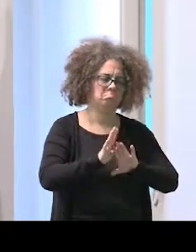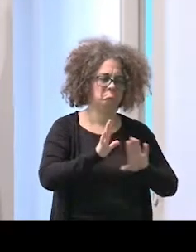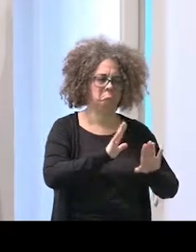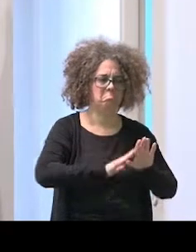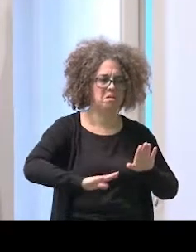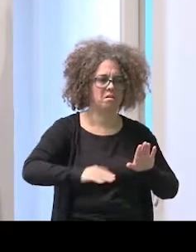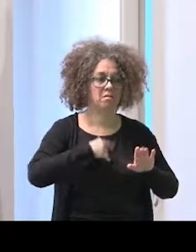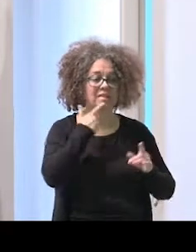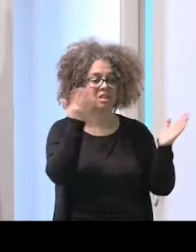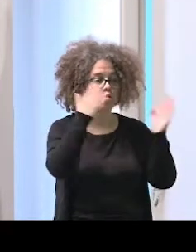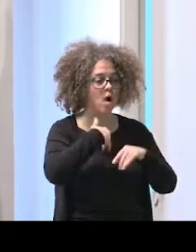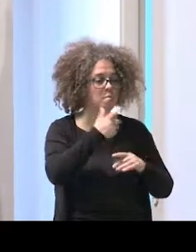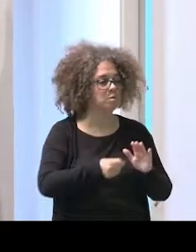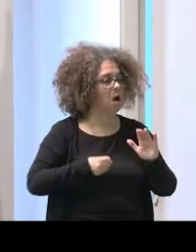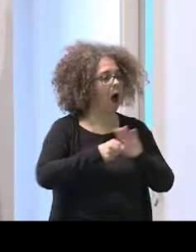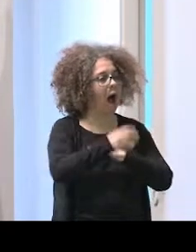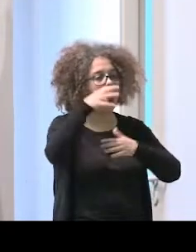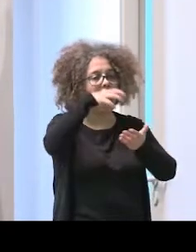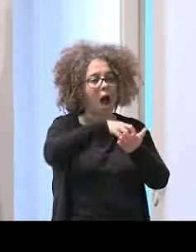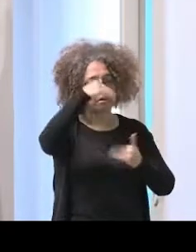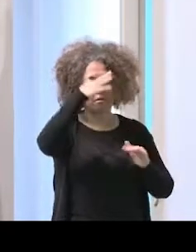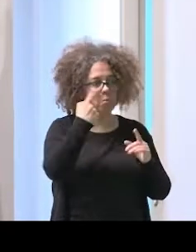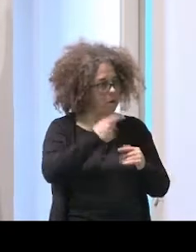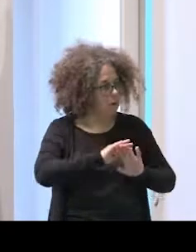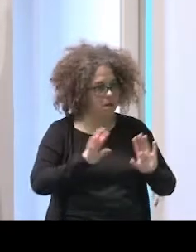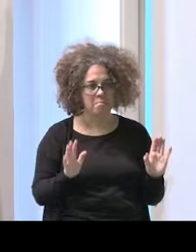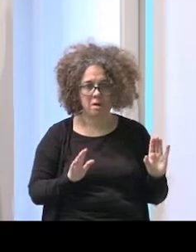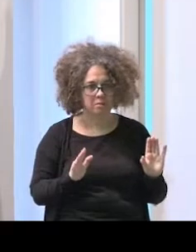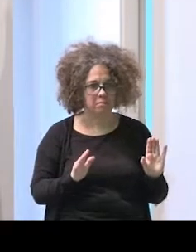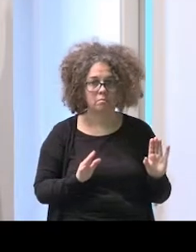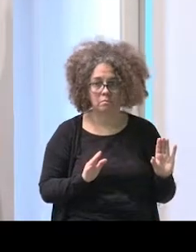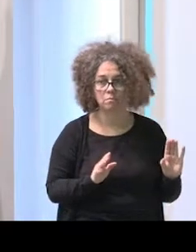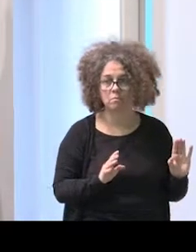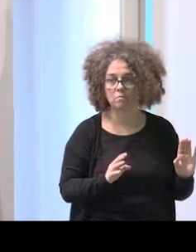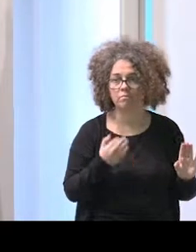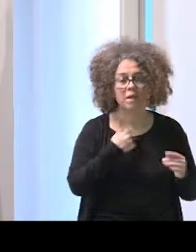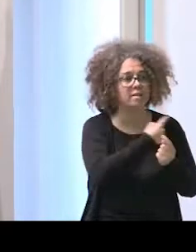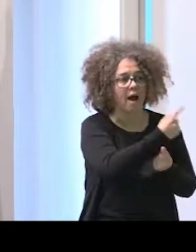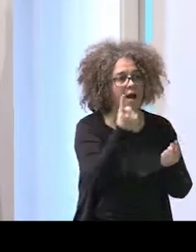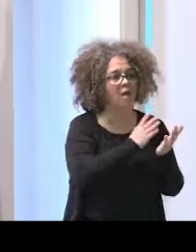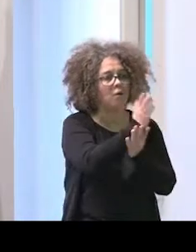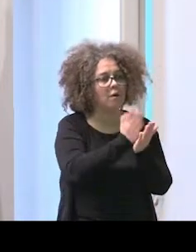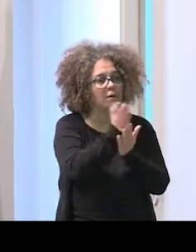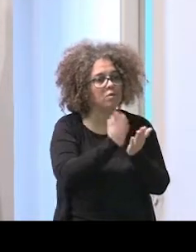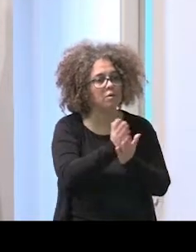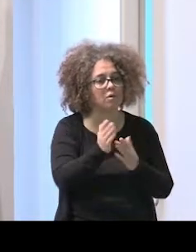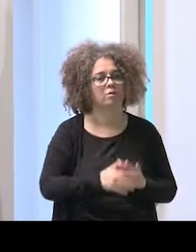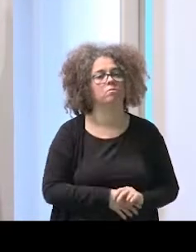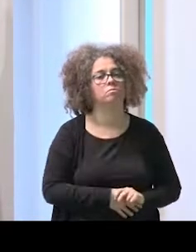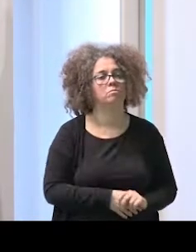de riesgo, pues atención primaria, que es lo que la doctora Vivanco va a explicar después. Y después ya cada uno que siga su recorrido,